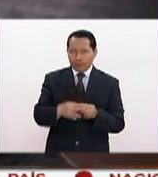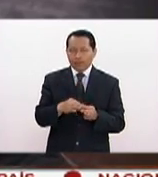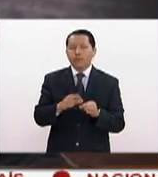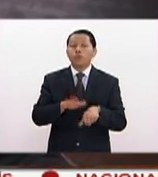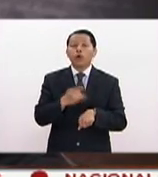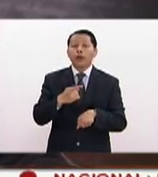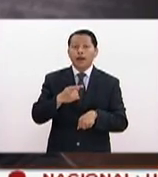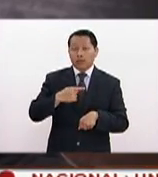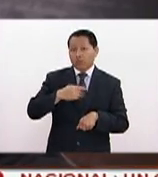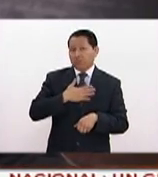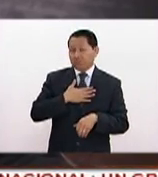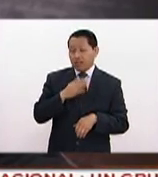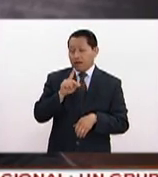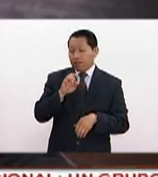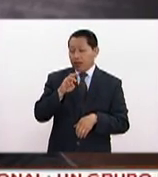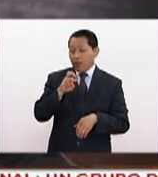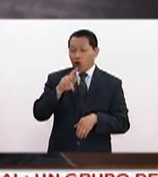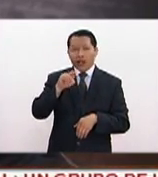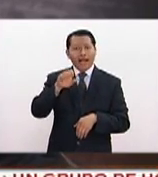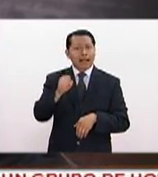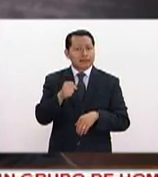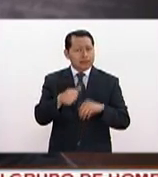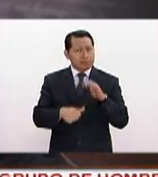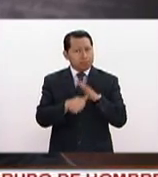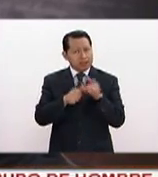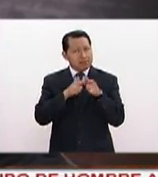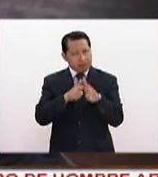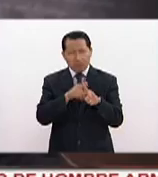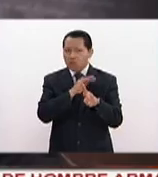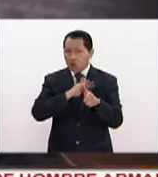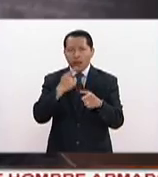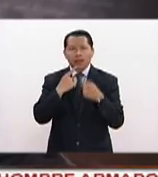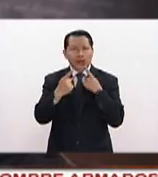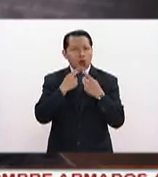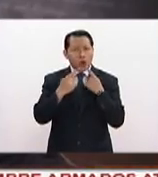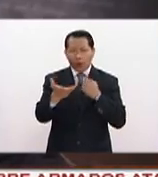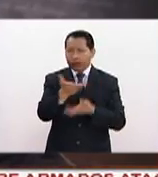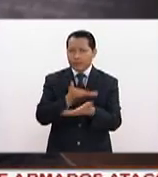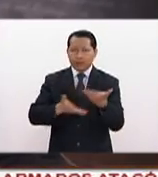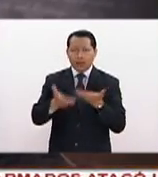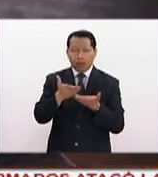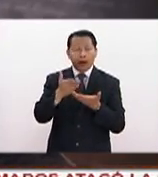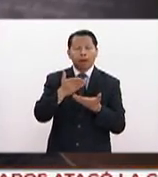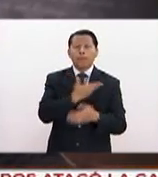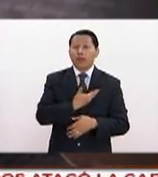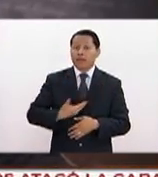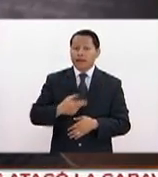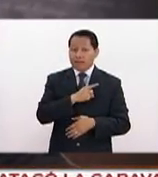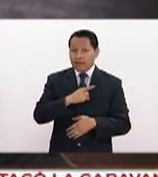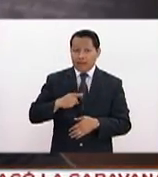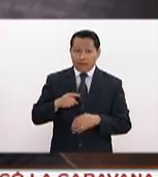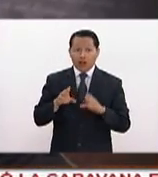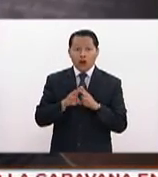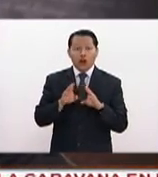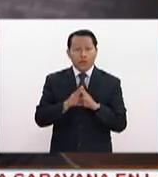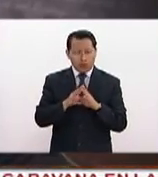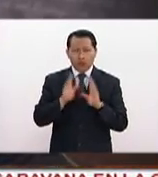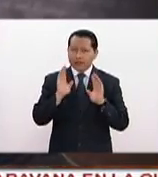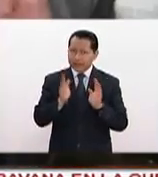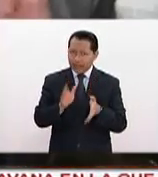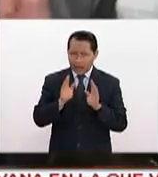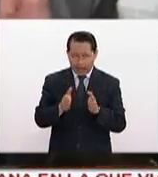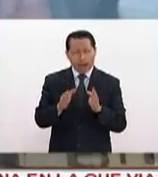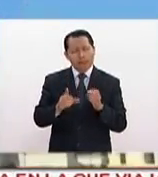demócratas estamos en la mesa. Estamos listos para negociar. El presidente necesita levantar una silla para poner fin a